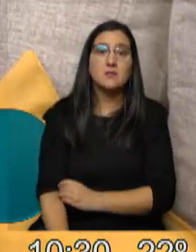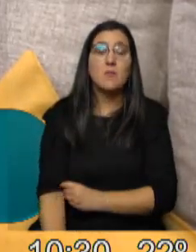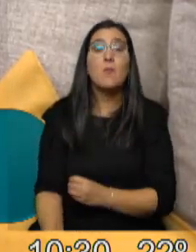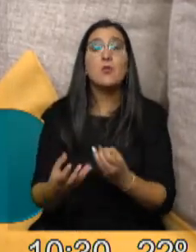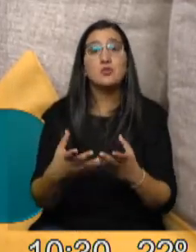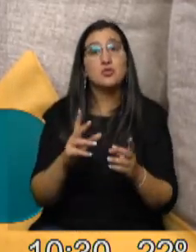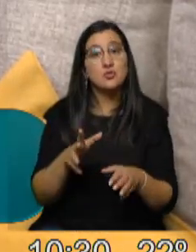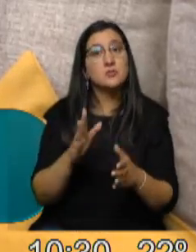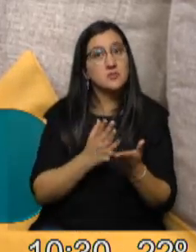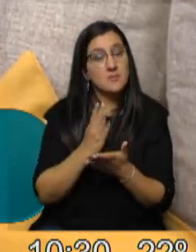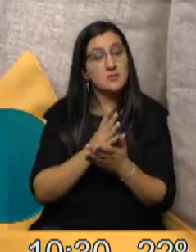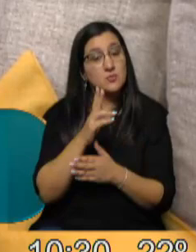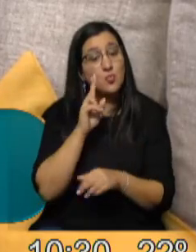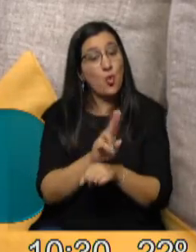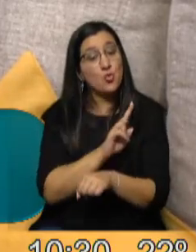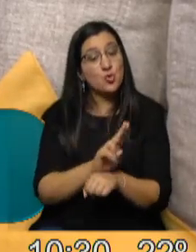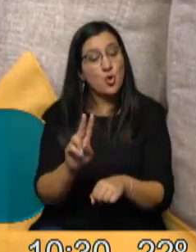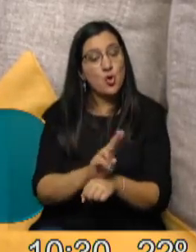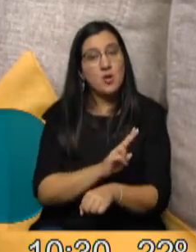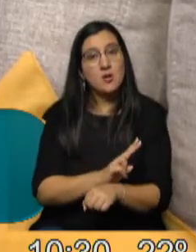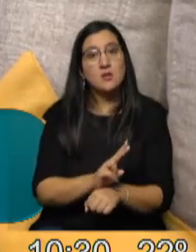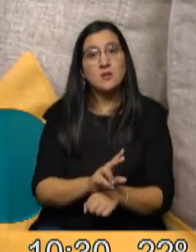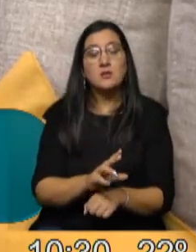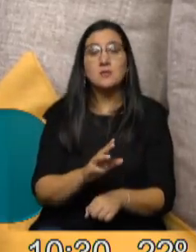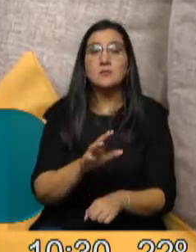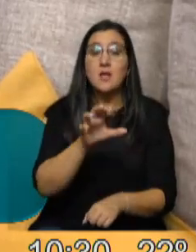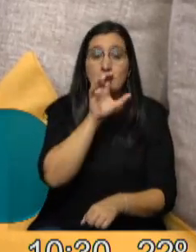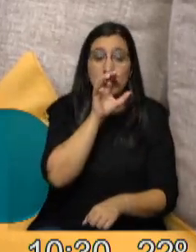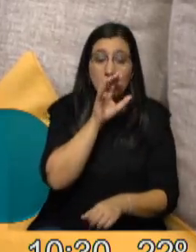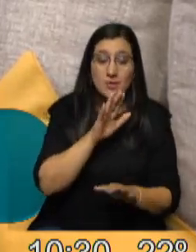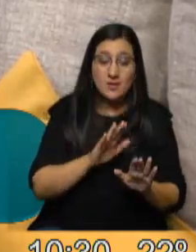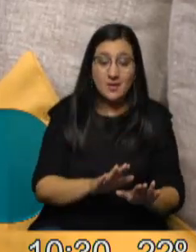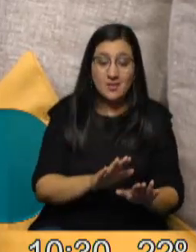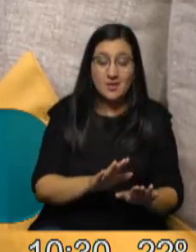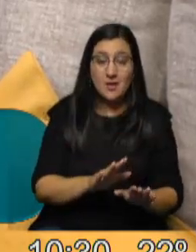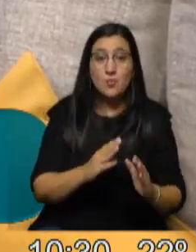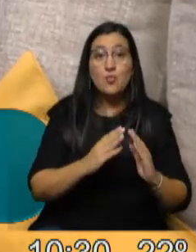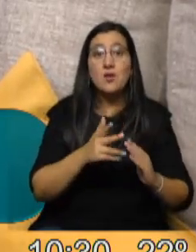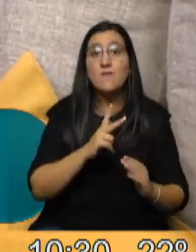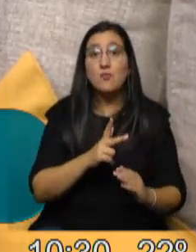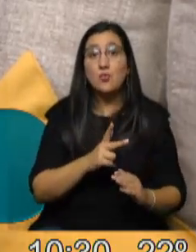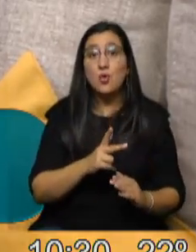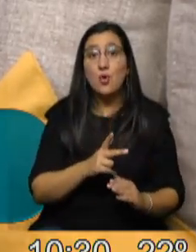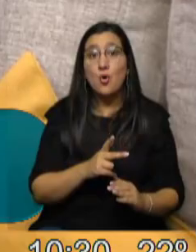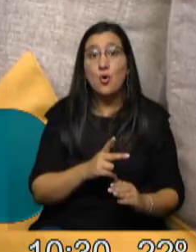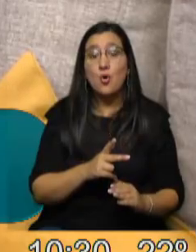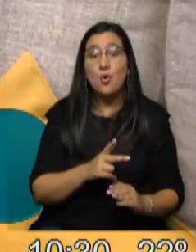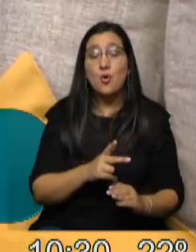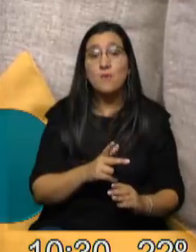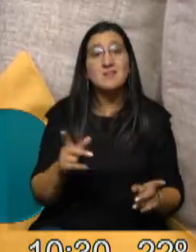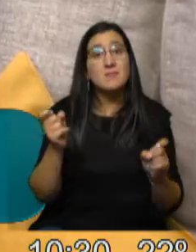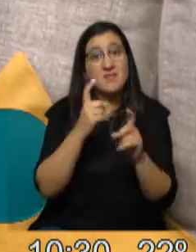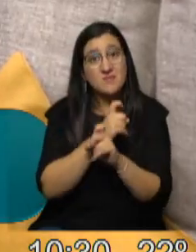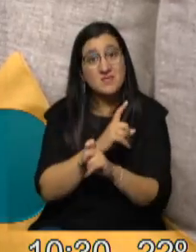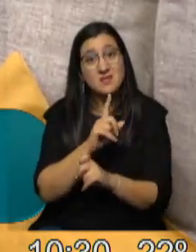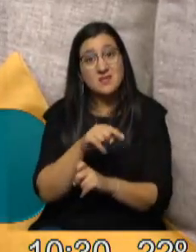hacen un seguimiento, inclusive, que es cuanto más tiempo esté el perro desde que nace o es cachorrito en un refugio o en cualquier lado, va a ser más